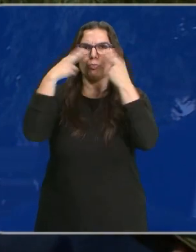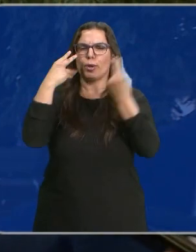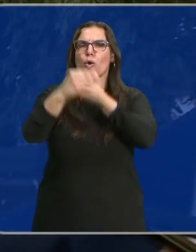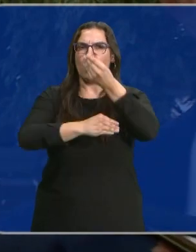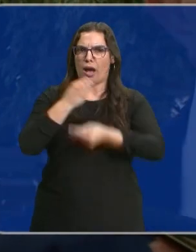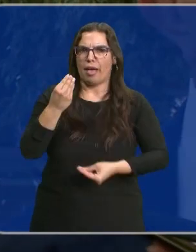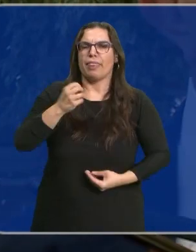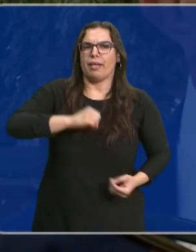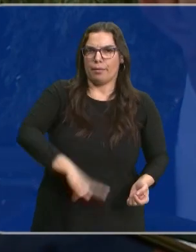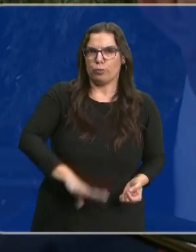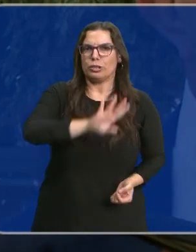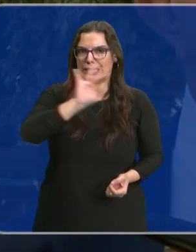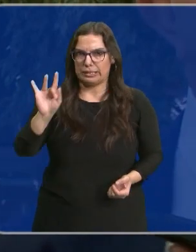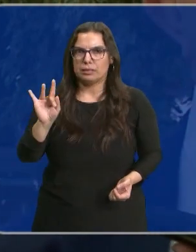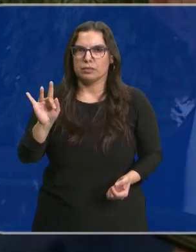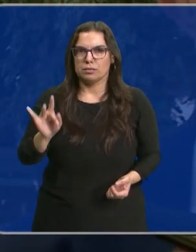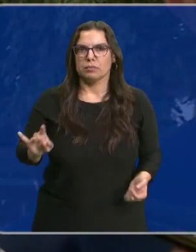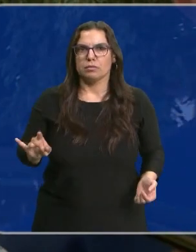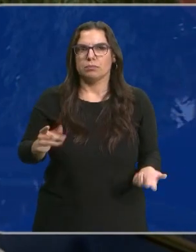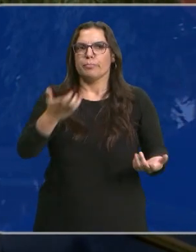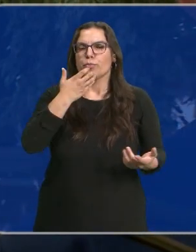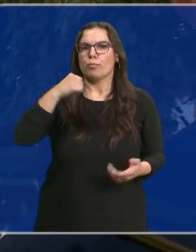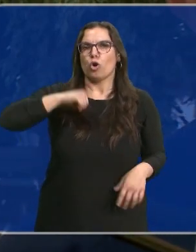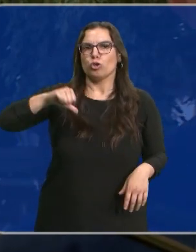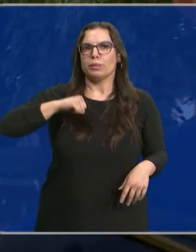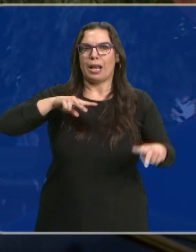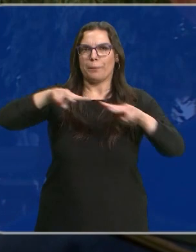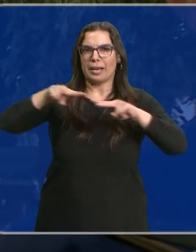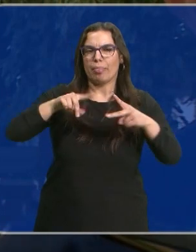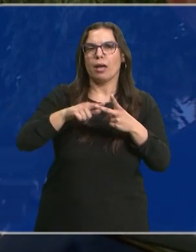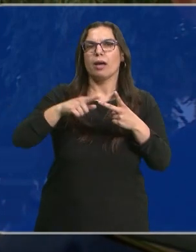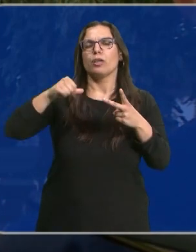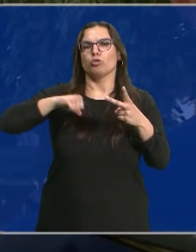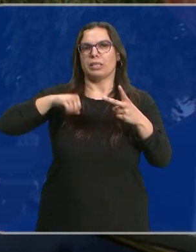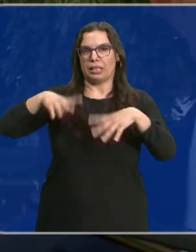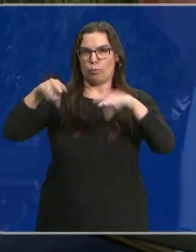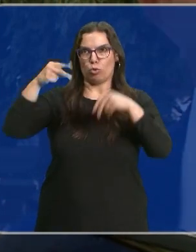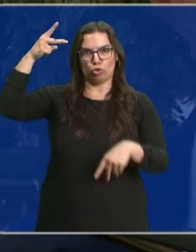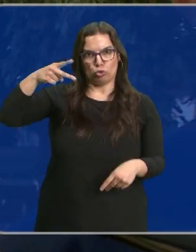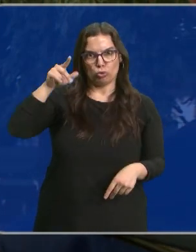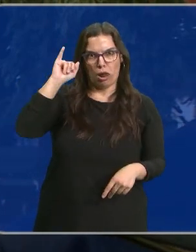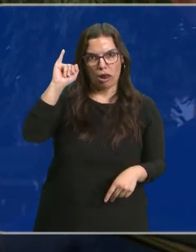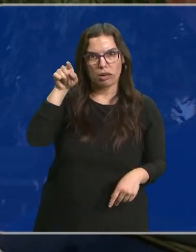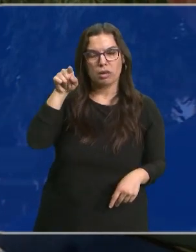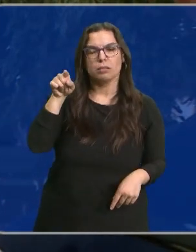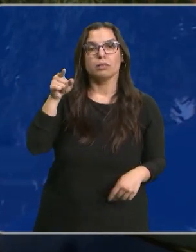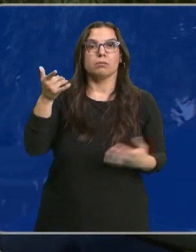realizan esta prestación como son el Hospital de Miranda de Ebro y el Hospital de Burgos y realmente